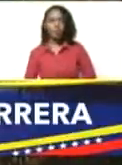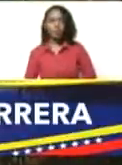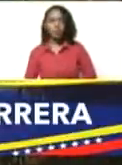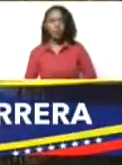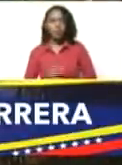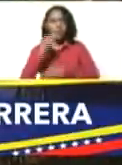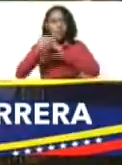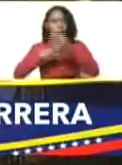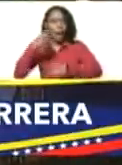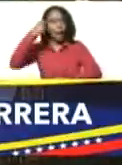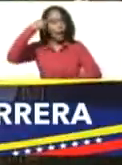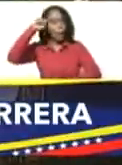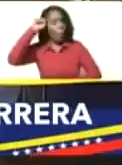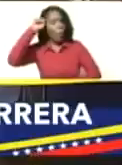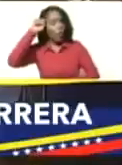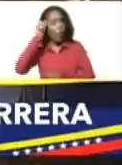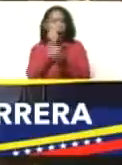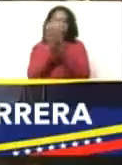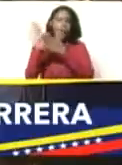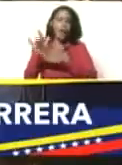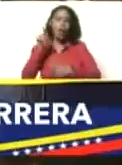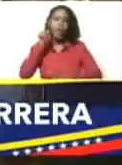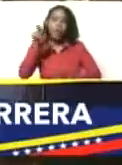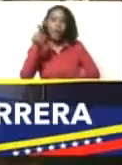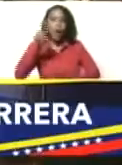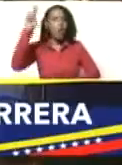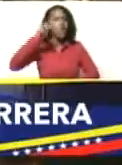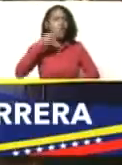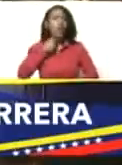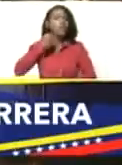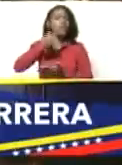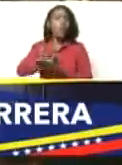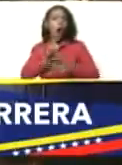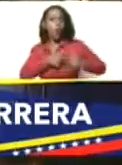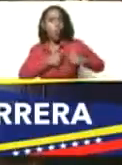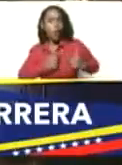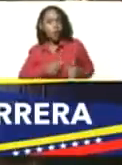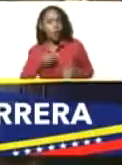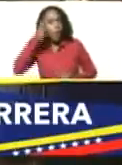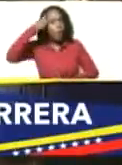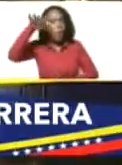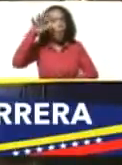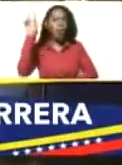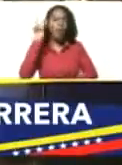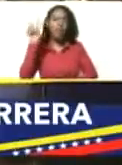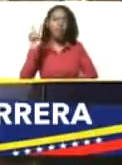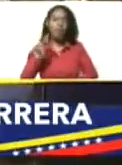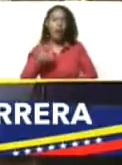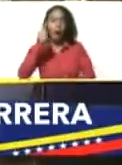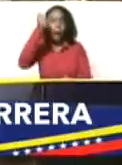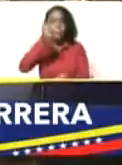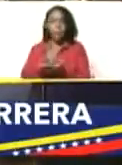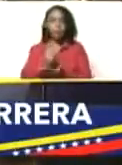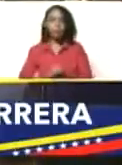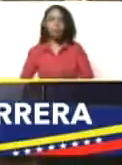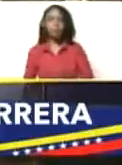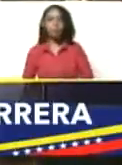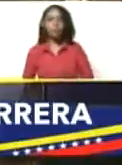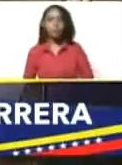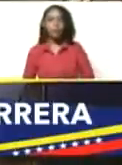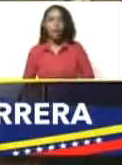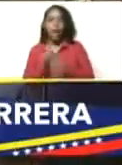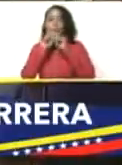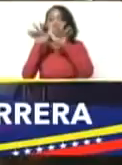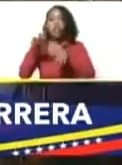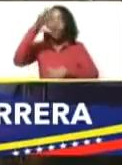sean el recuerdo eterno de ti para que nunca mueras en el corazón del pueblo venezolano. Amén. Amén. Y que la